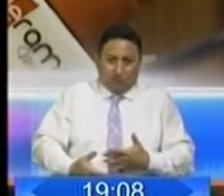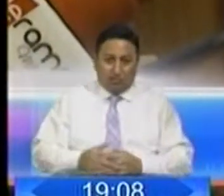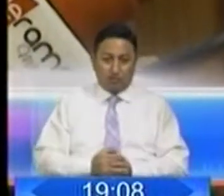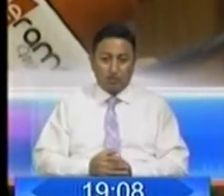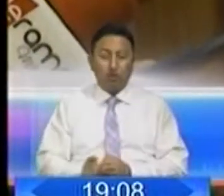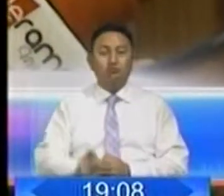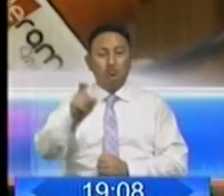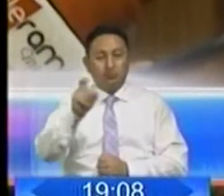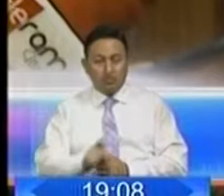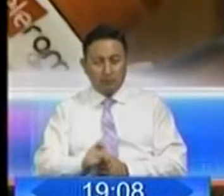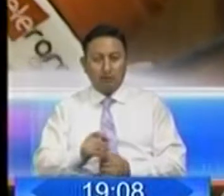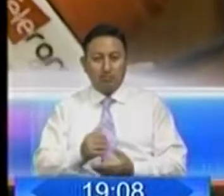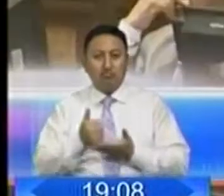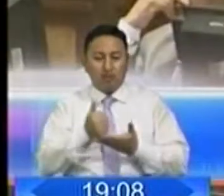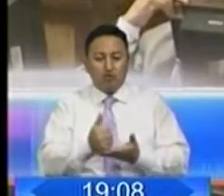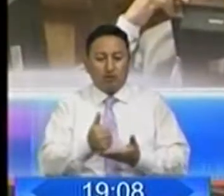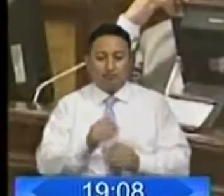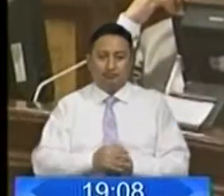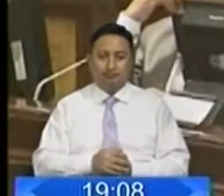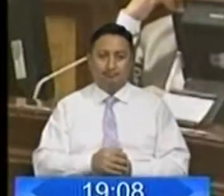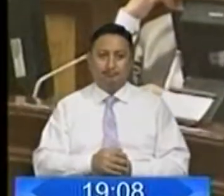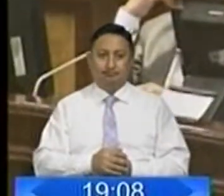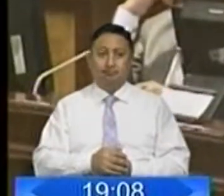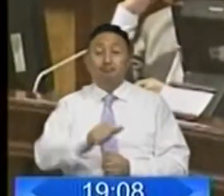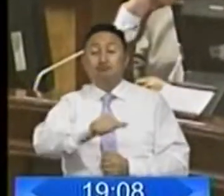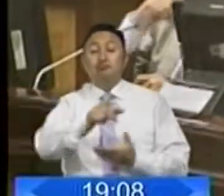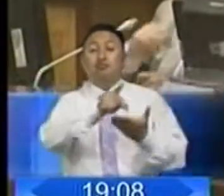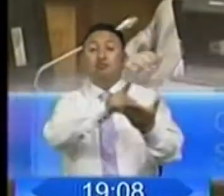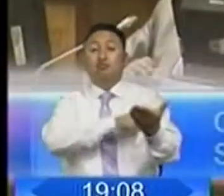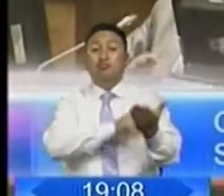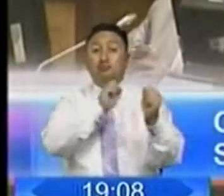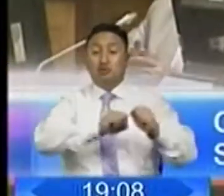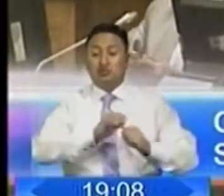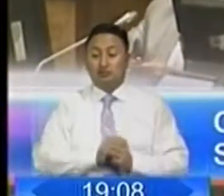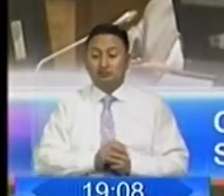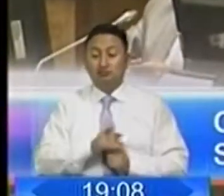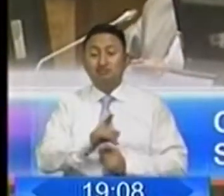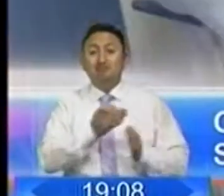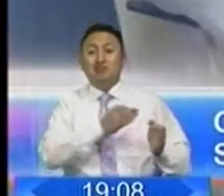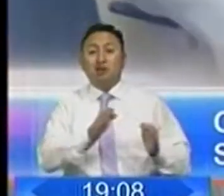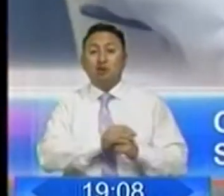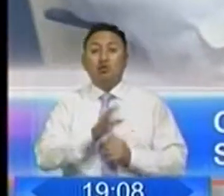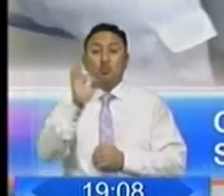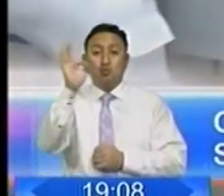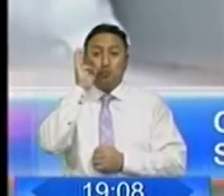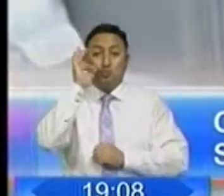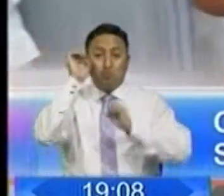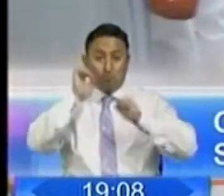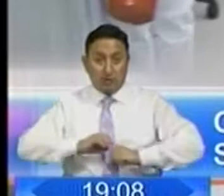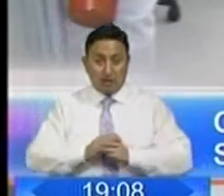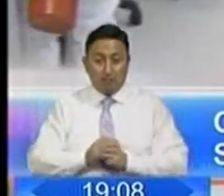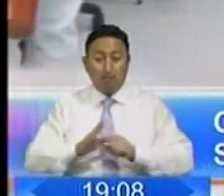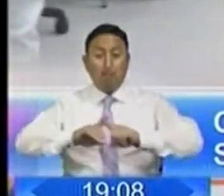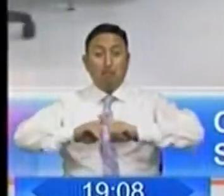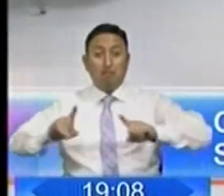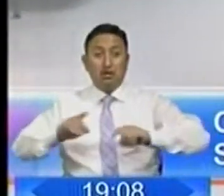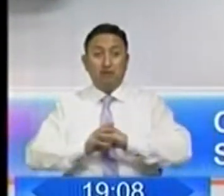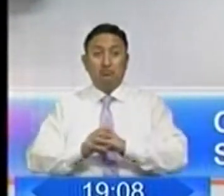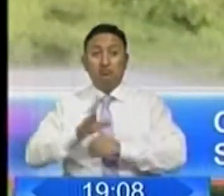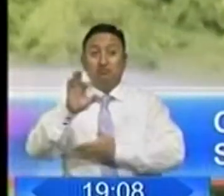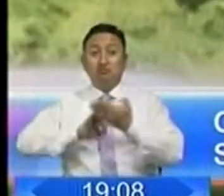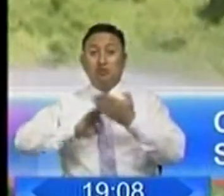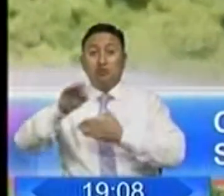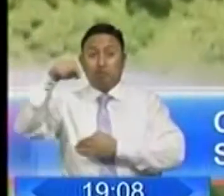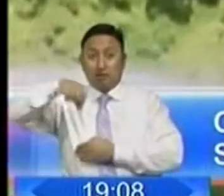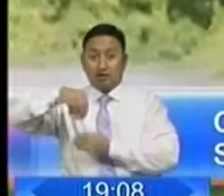tiene que ser curada. De otro lado, en el proyecto se acepta el uso terapéutico de la marihuana, pero no se incluiría la autorización de la